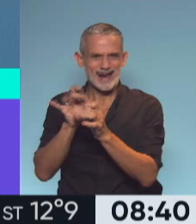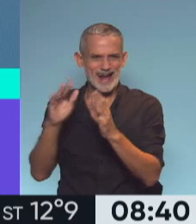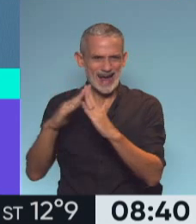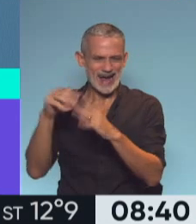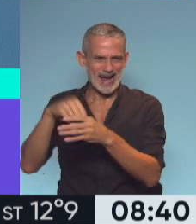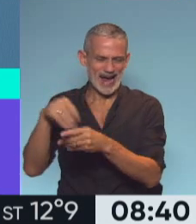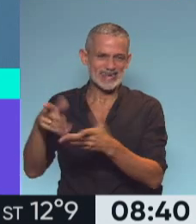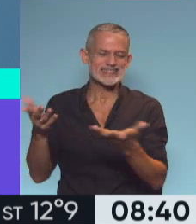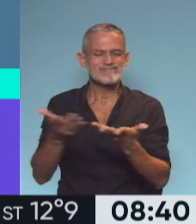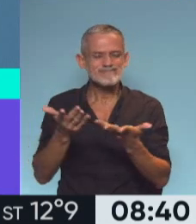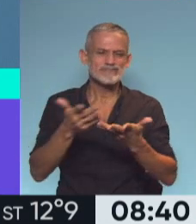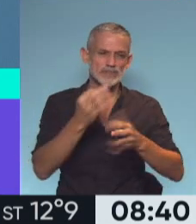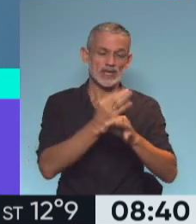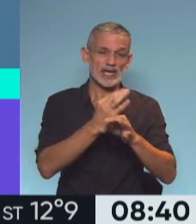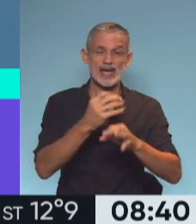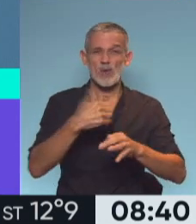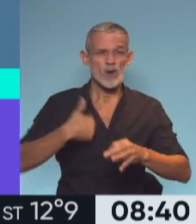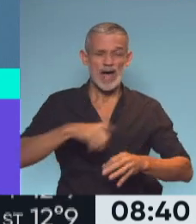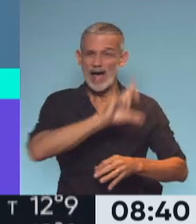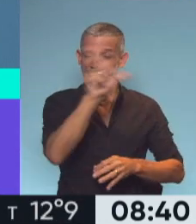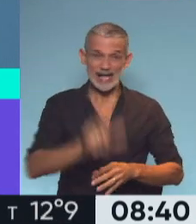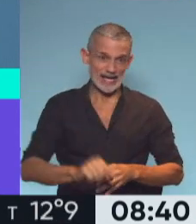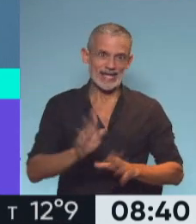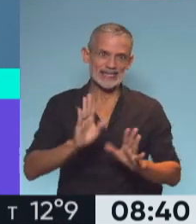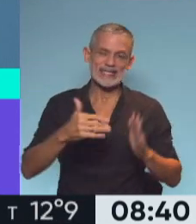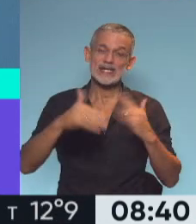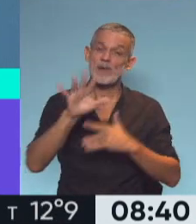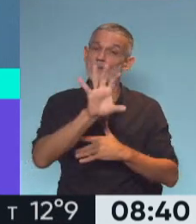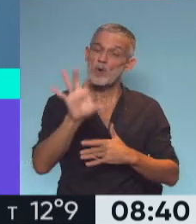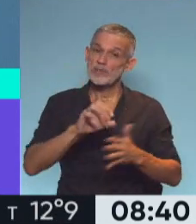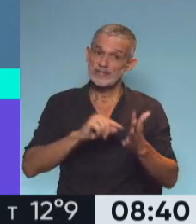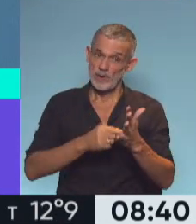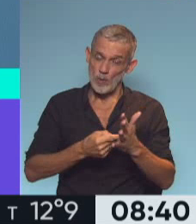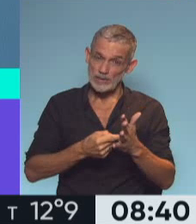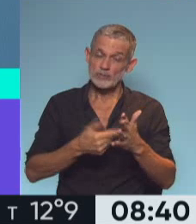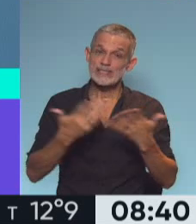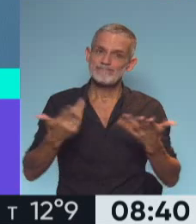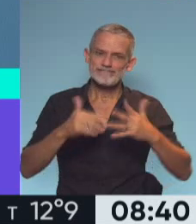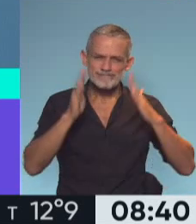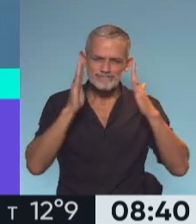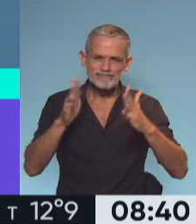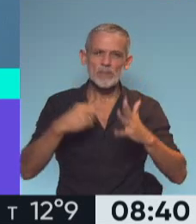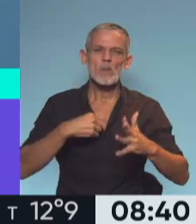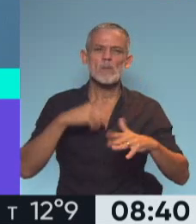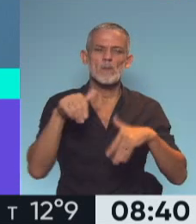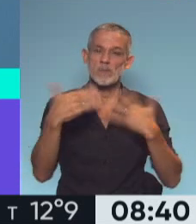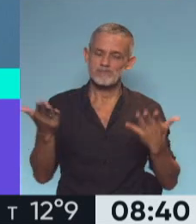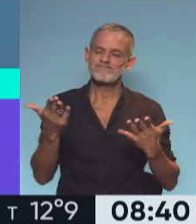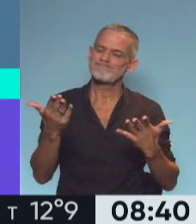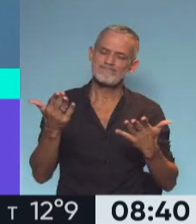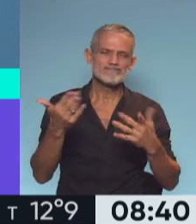magnitud del sistema Claro, educativo en la Argentina y en particular en la provincia de Buenos Aires y sobre todo focalizado en el conurbano. Las realidades